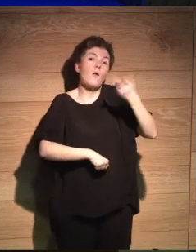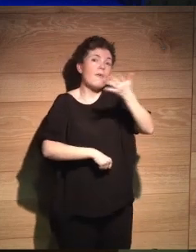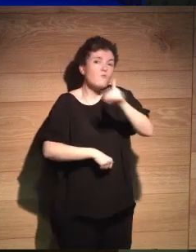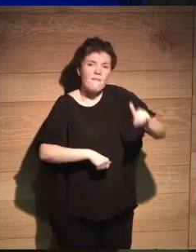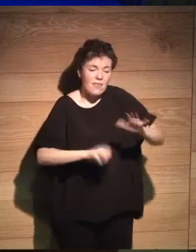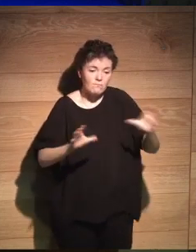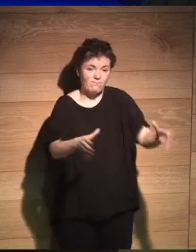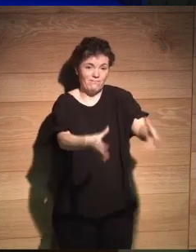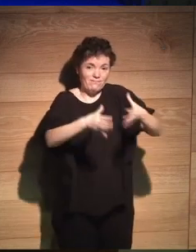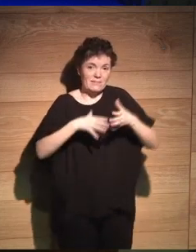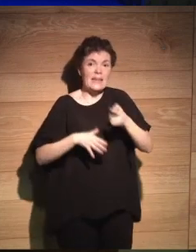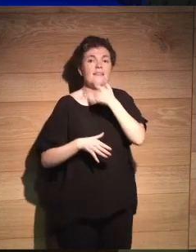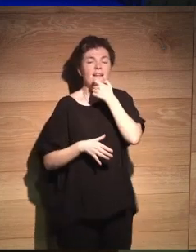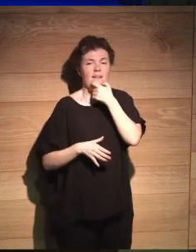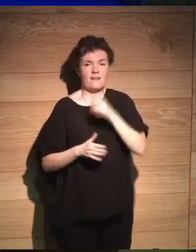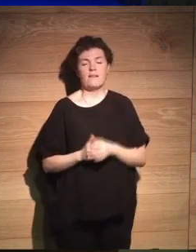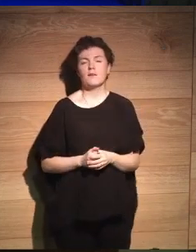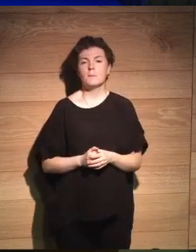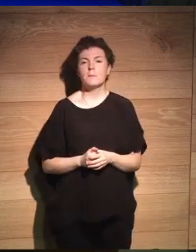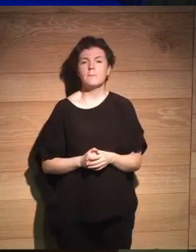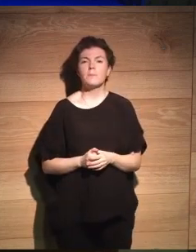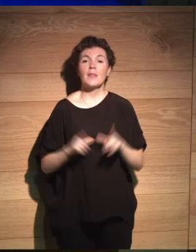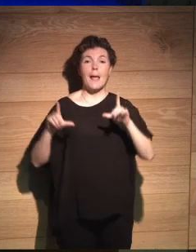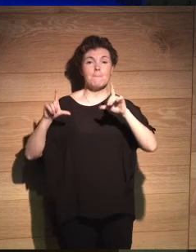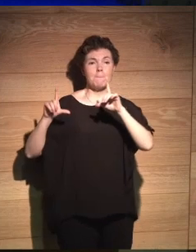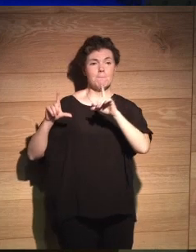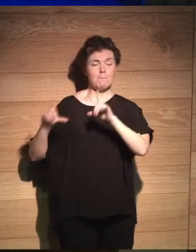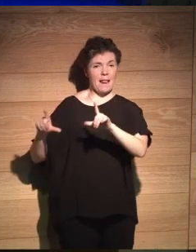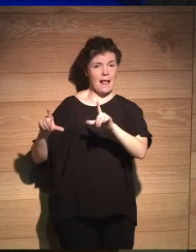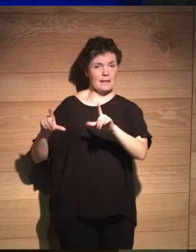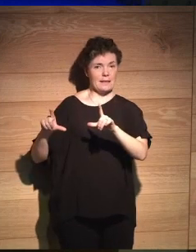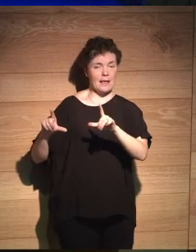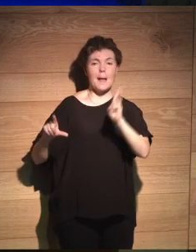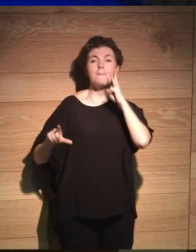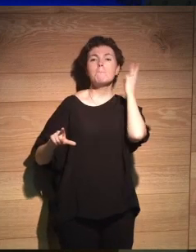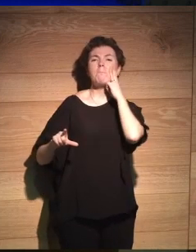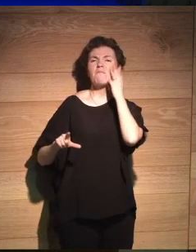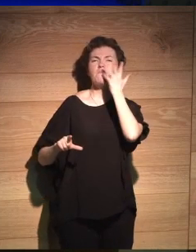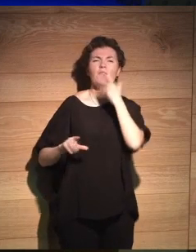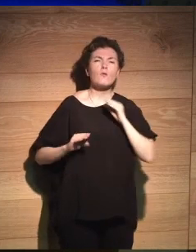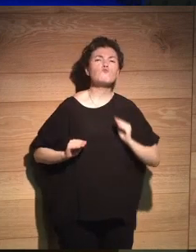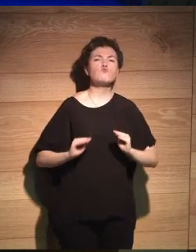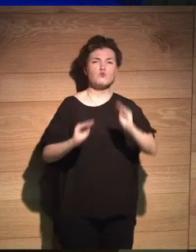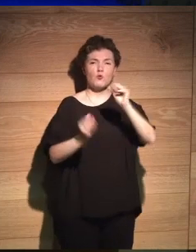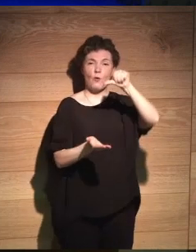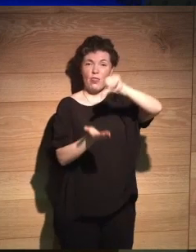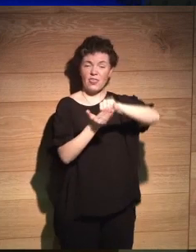vez en Inglaterra. La placa colocada en el pub favorito de Arturo, en el